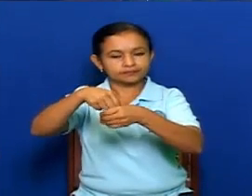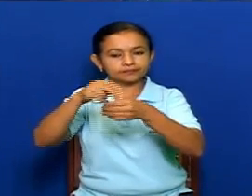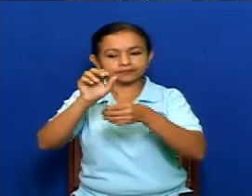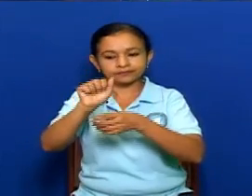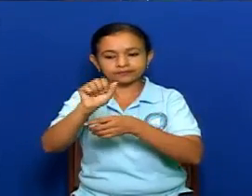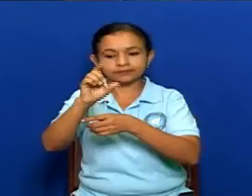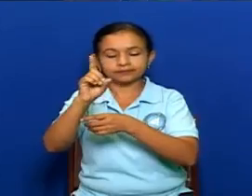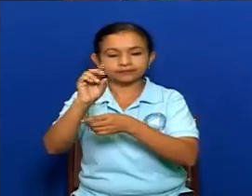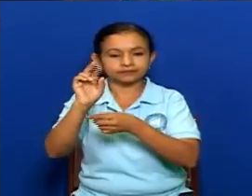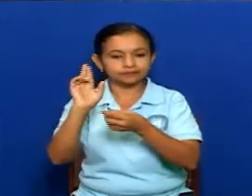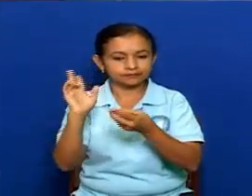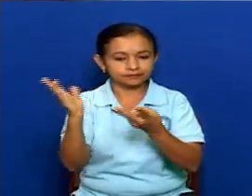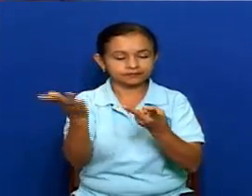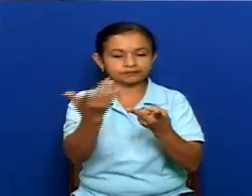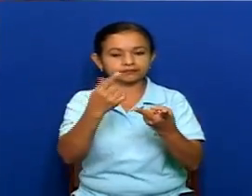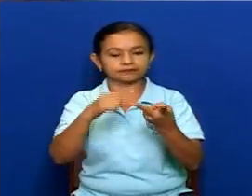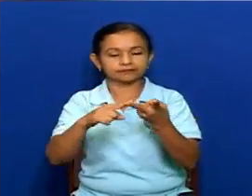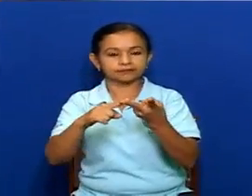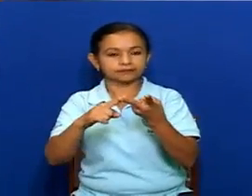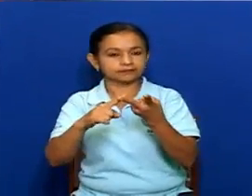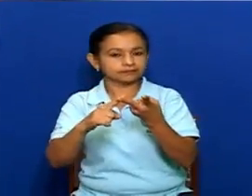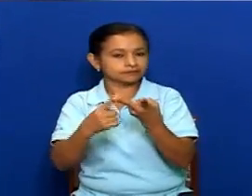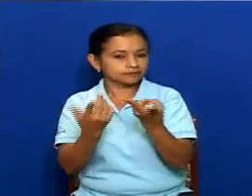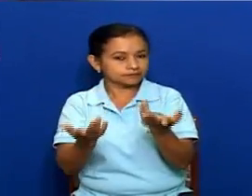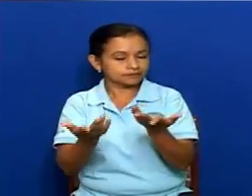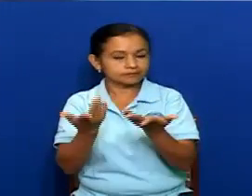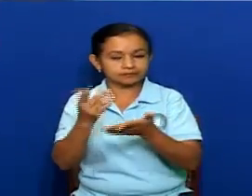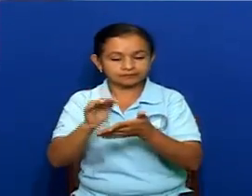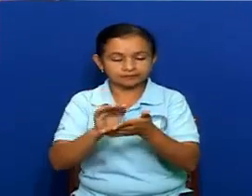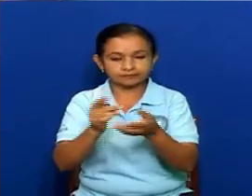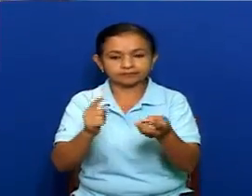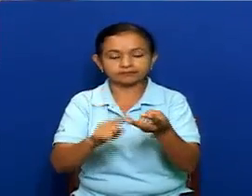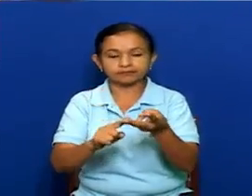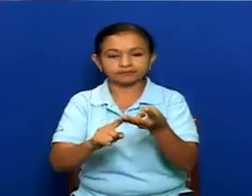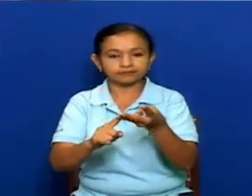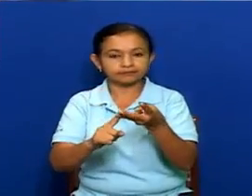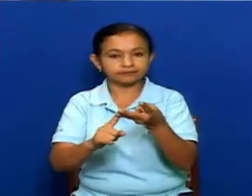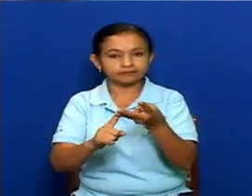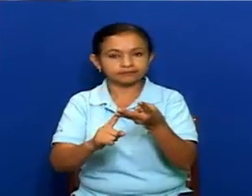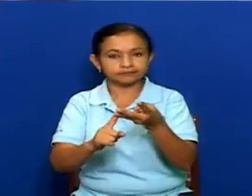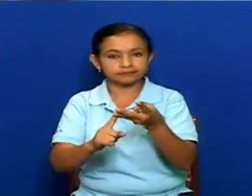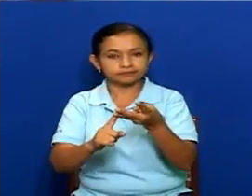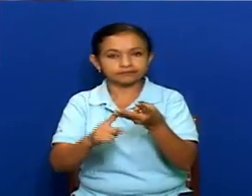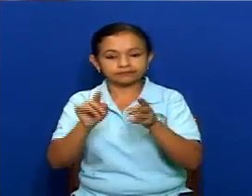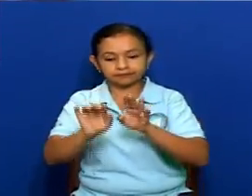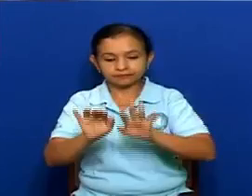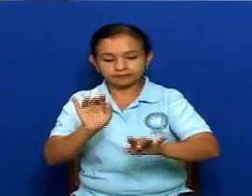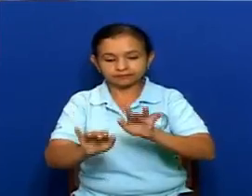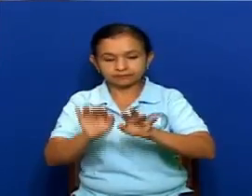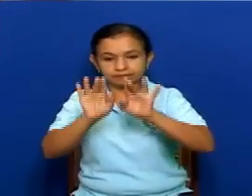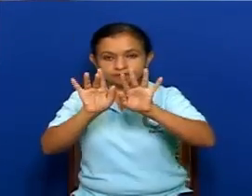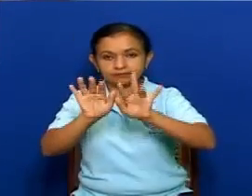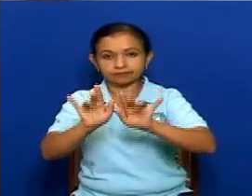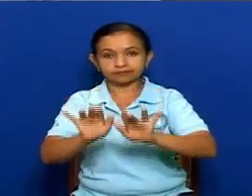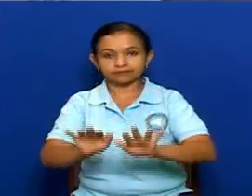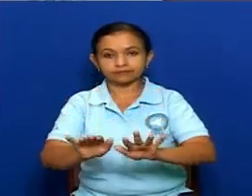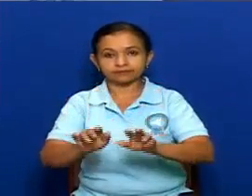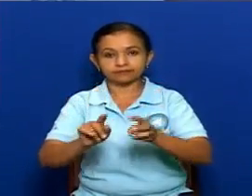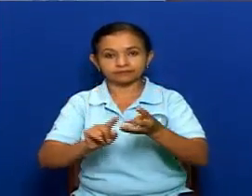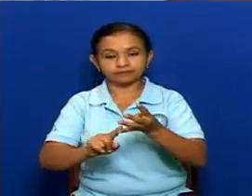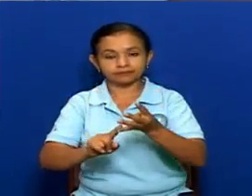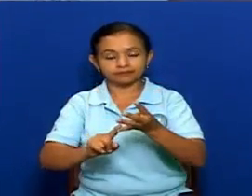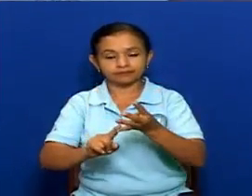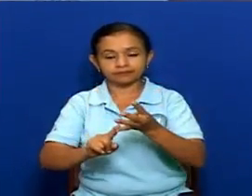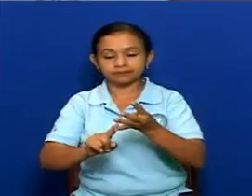de hotelería, técnico en contabilidad, técnico en computación, técnicos